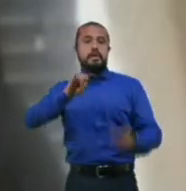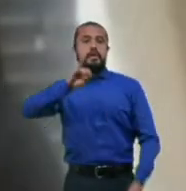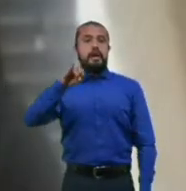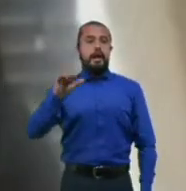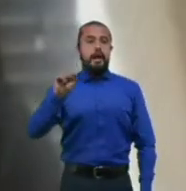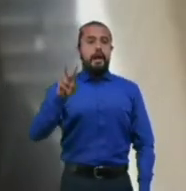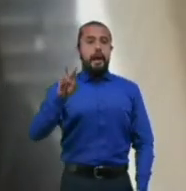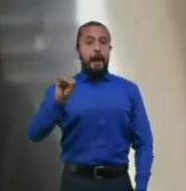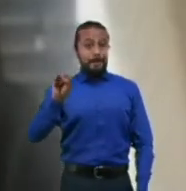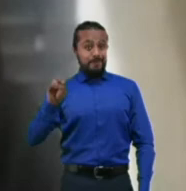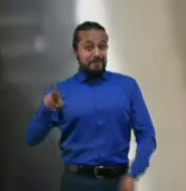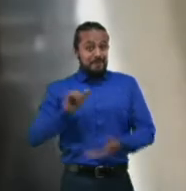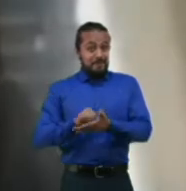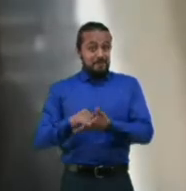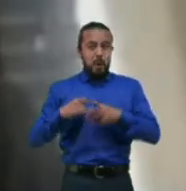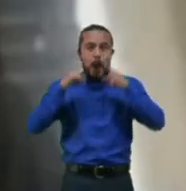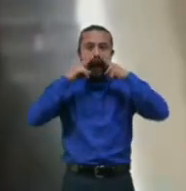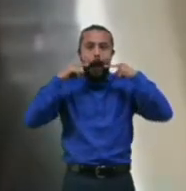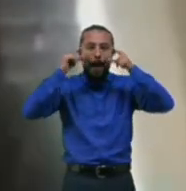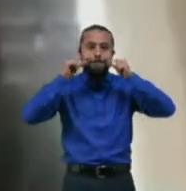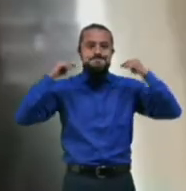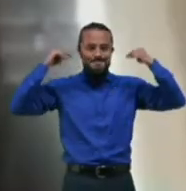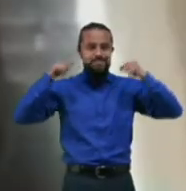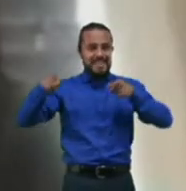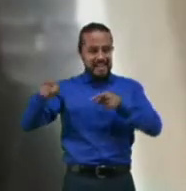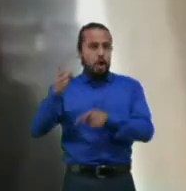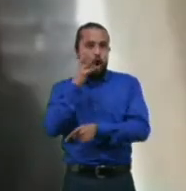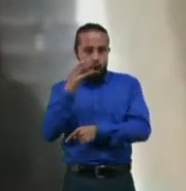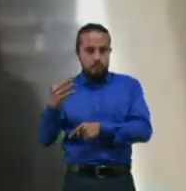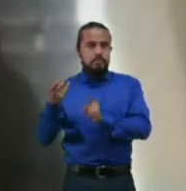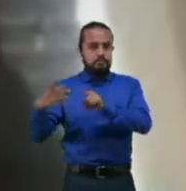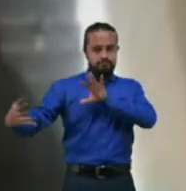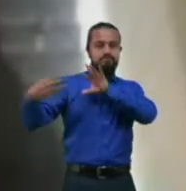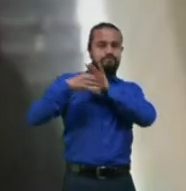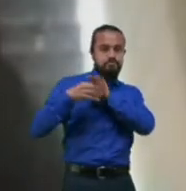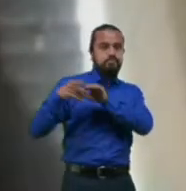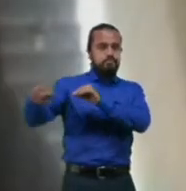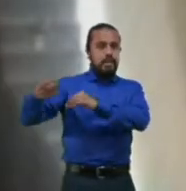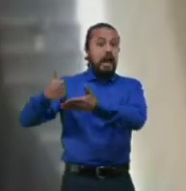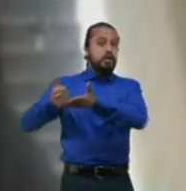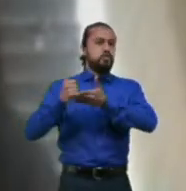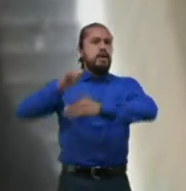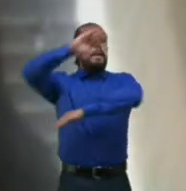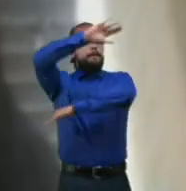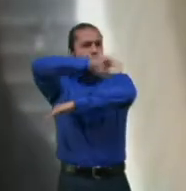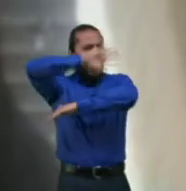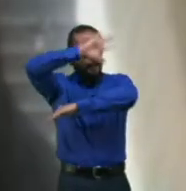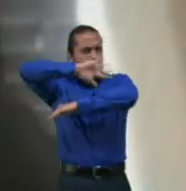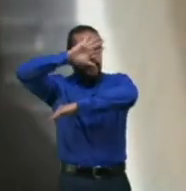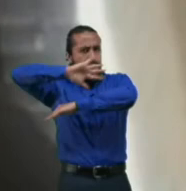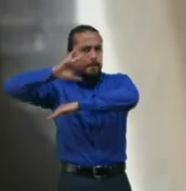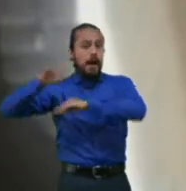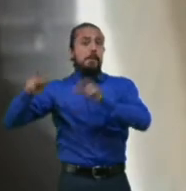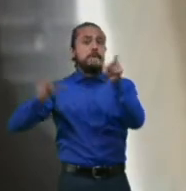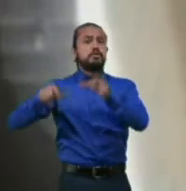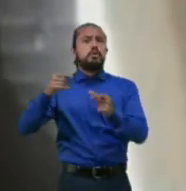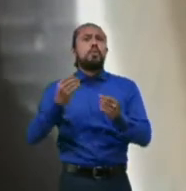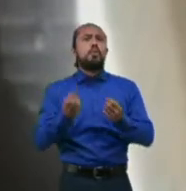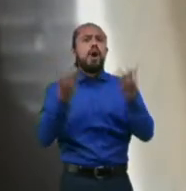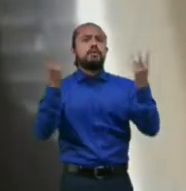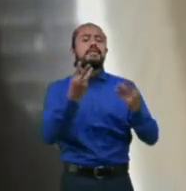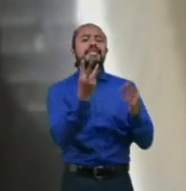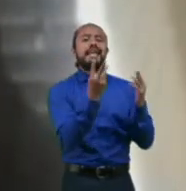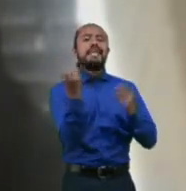ahorita en Rappi, y después otro, y después otro, y después otro, y imaginamos que creció a más de 300 ingenieros, y sin